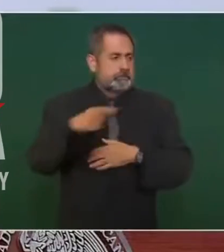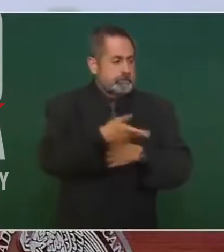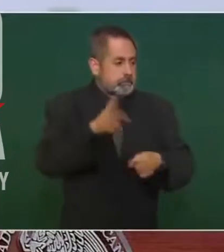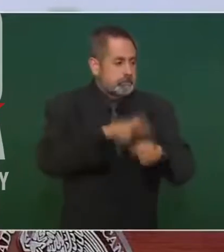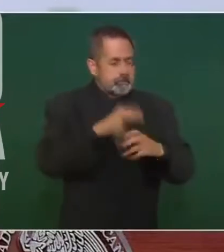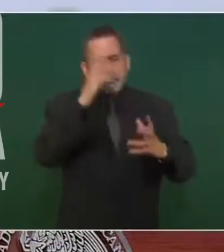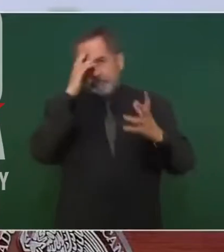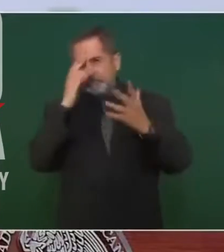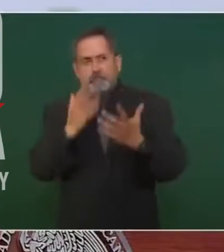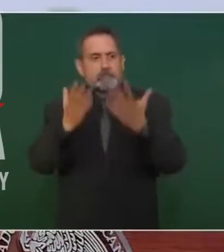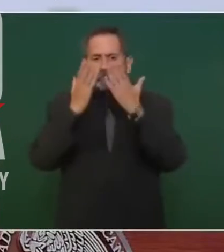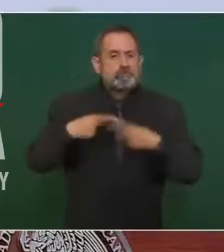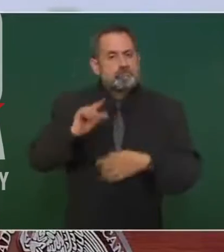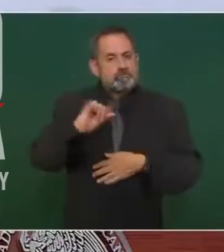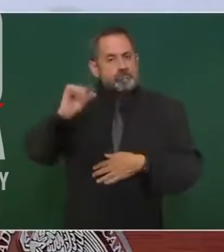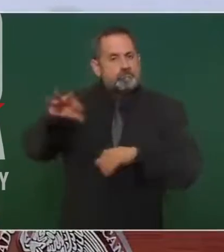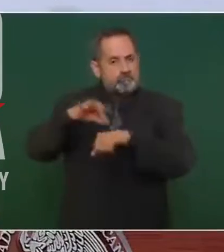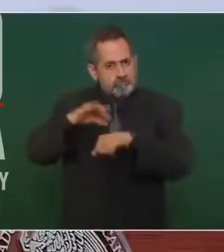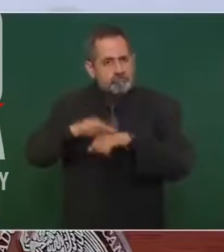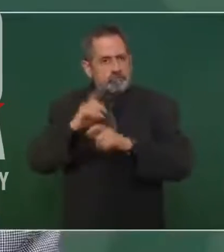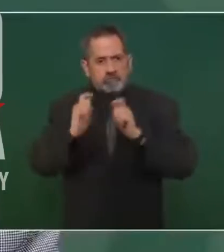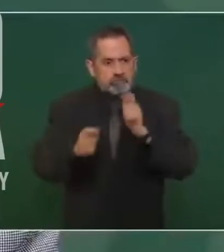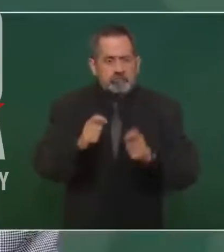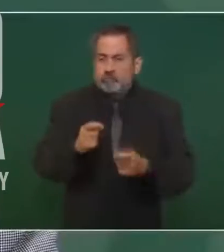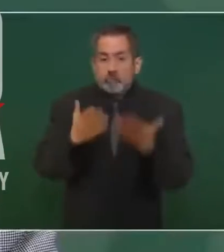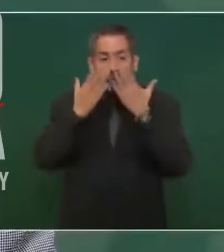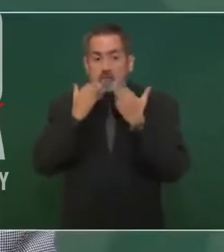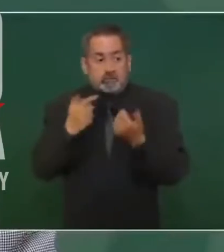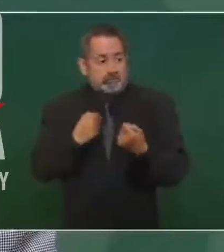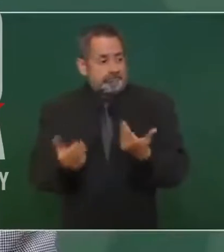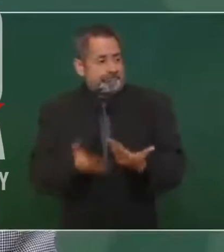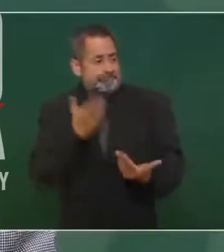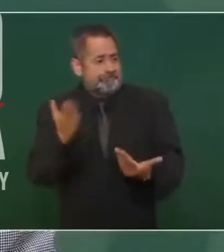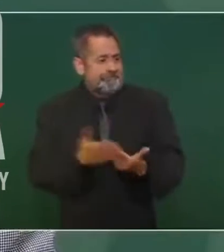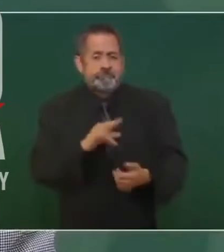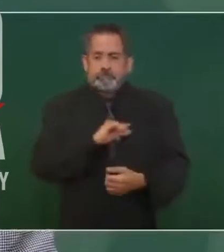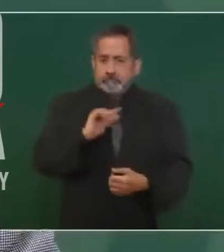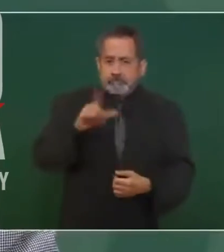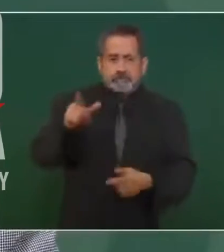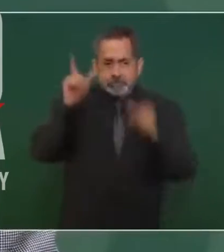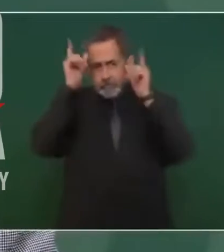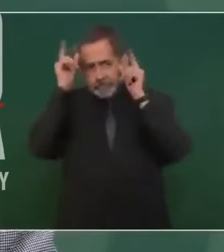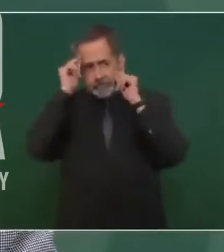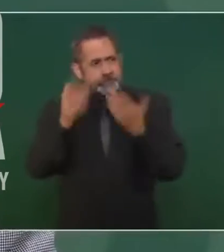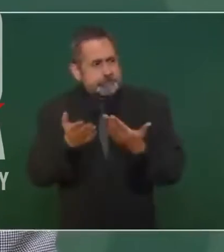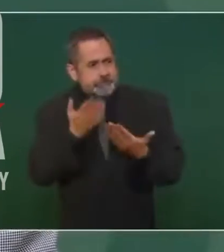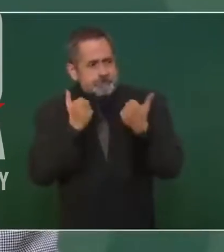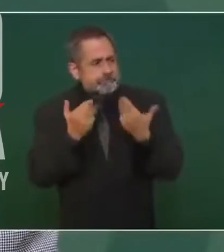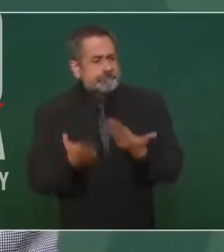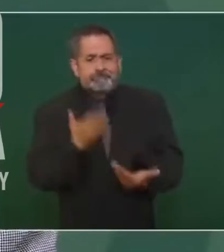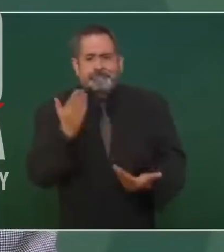déficit de profesionistas de la salud, que incluye médicos generales, especialistas, enfermeras y con una